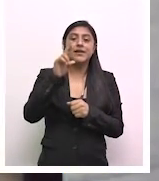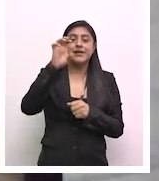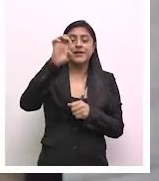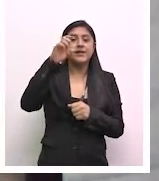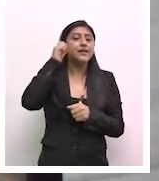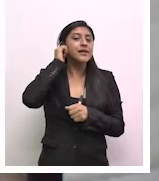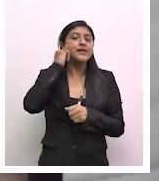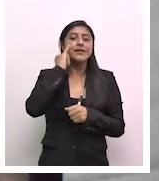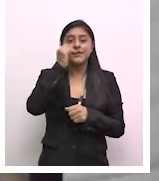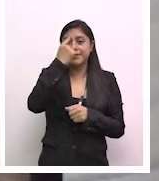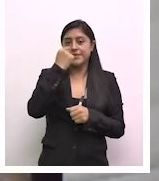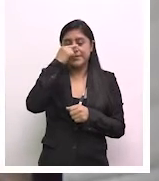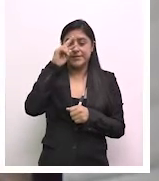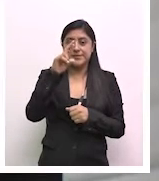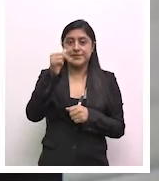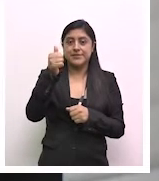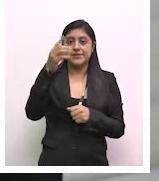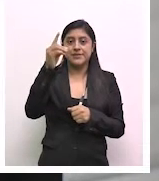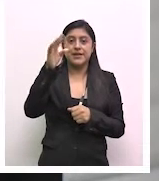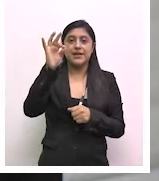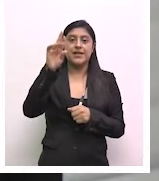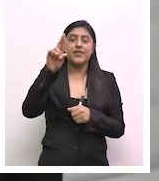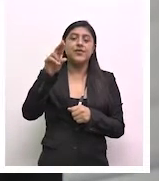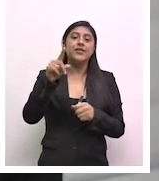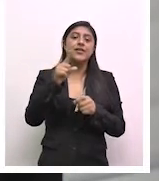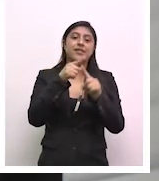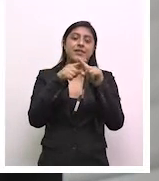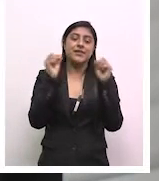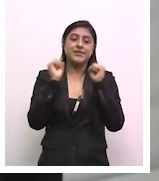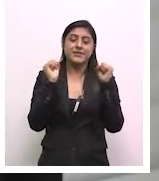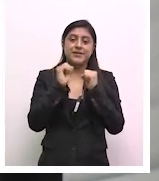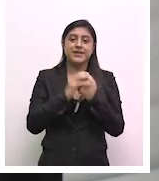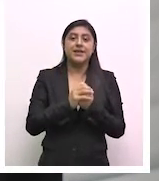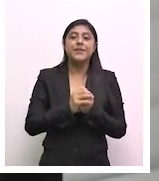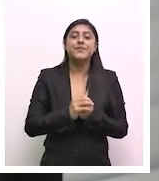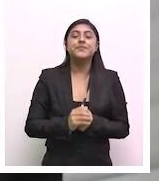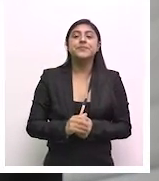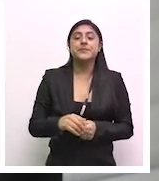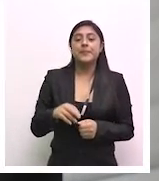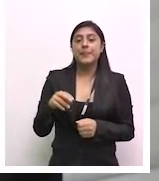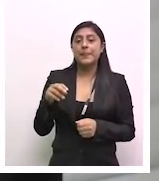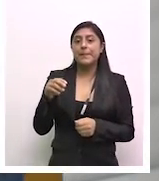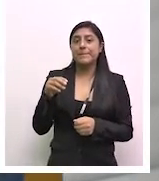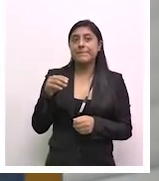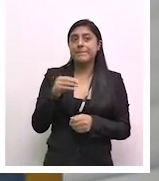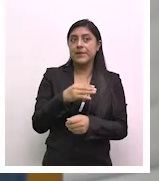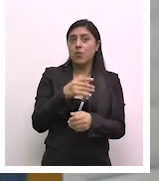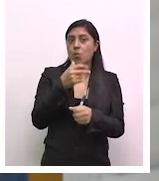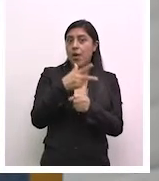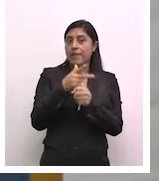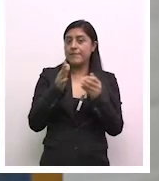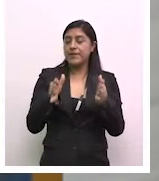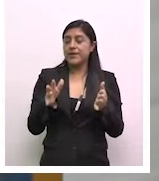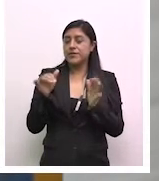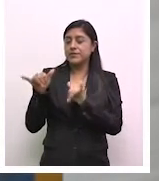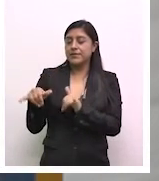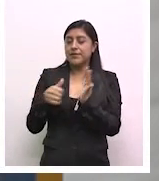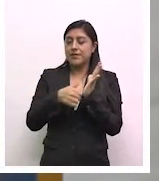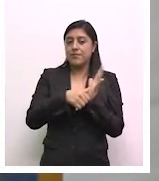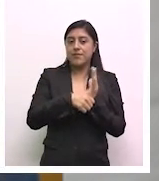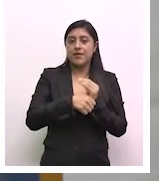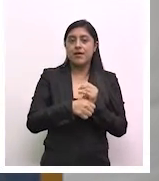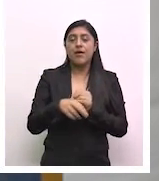nuestro segmento, Guatemaltecos que dejan huella. Fue un político que ejerció la abogacía, pero su